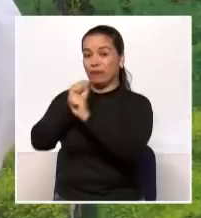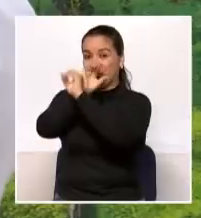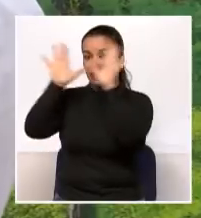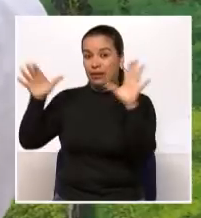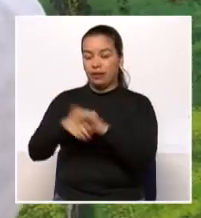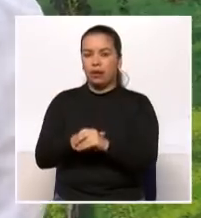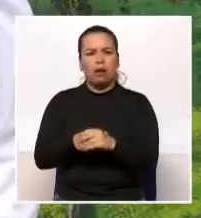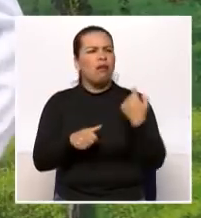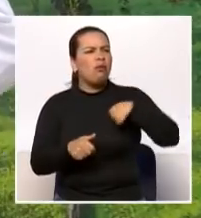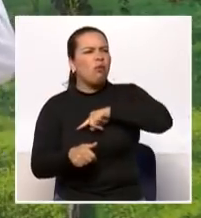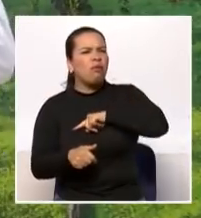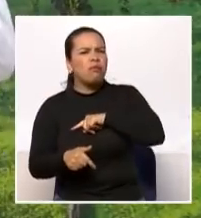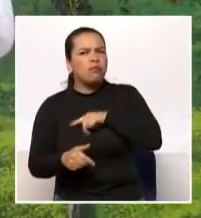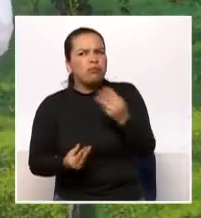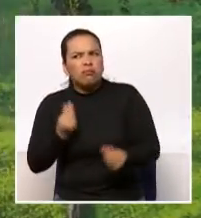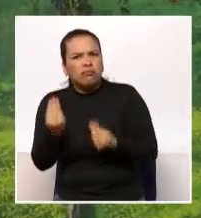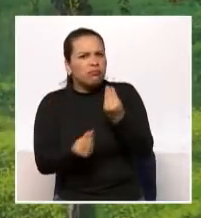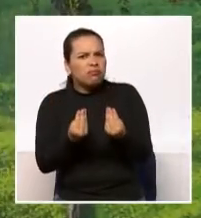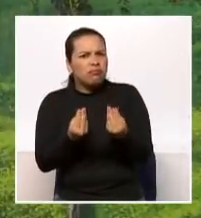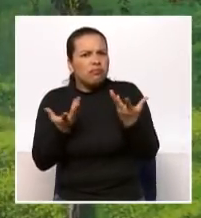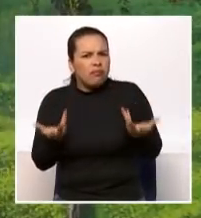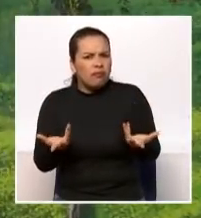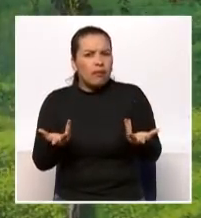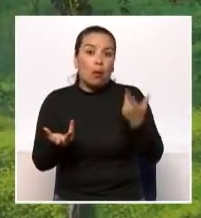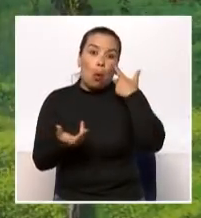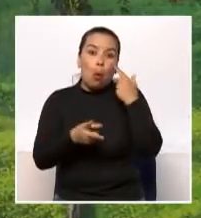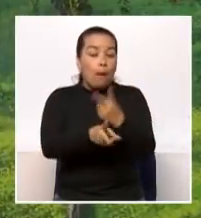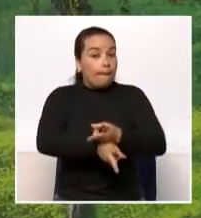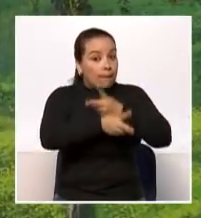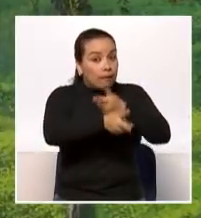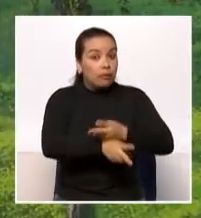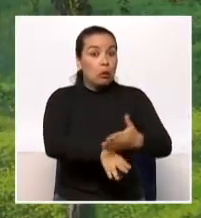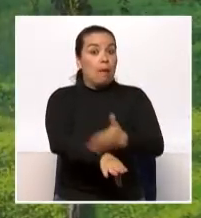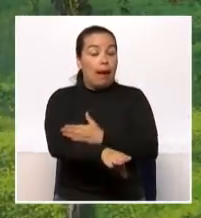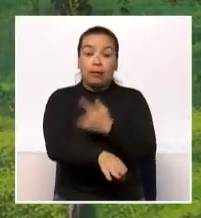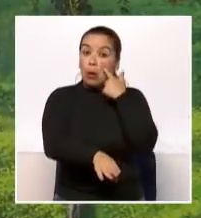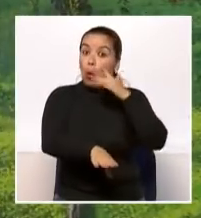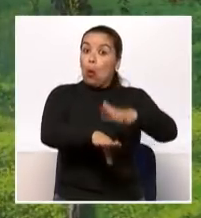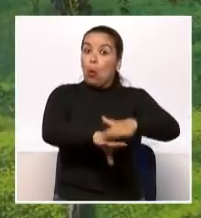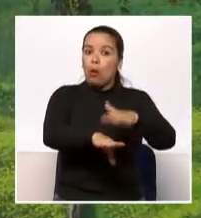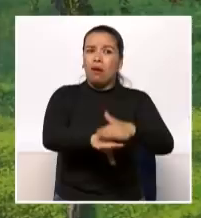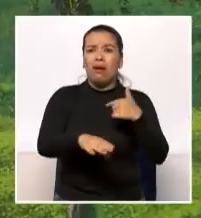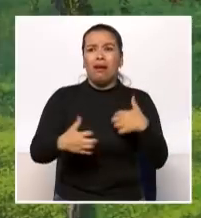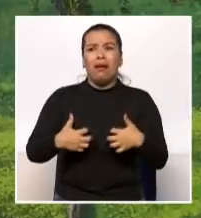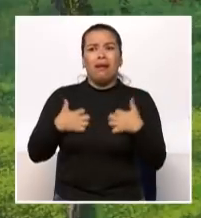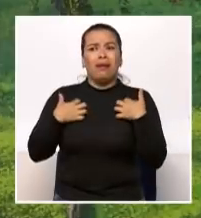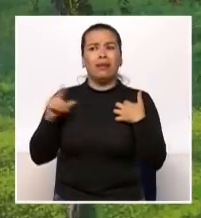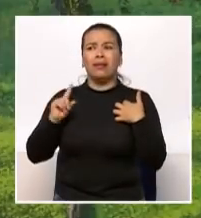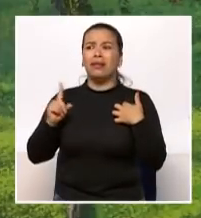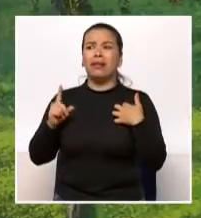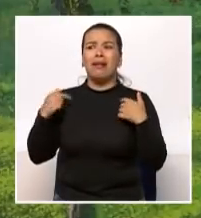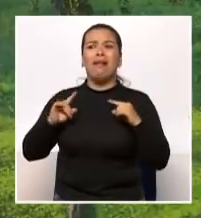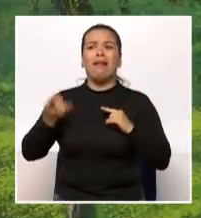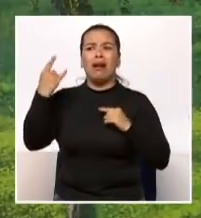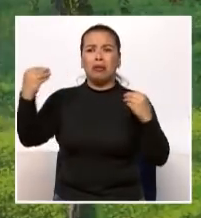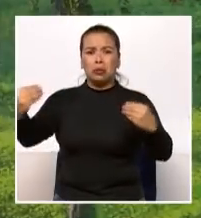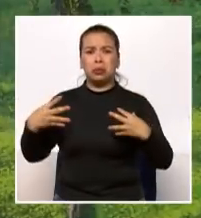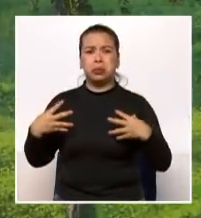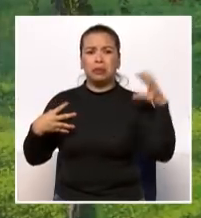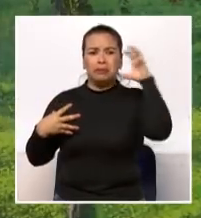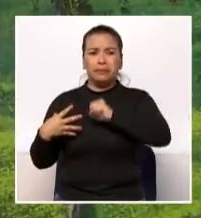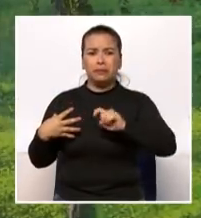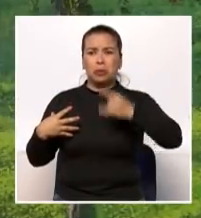lo que nosotros decimos? Hay que hacer prevención. No, qué miedo ir donde el radiólogo, que me haga un examen y que vaya y